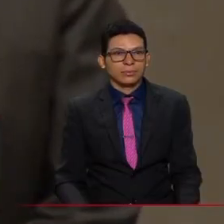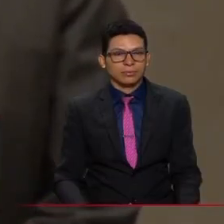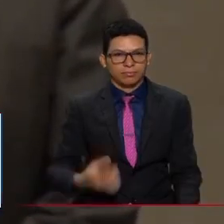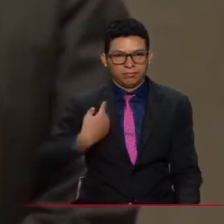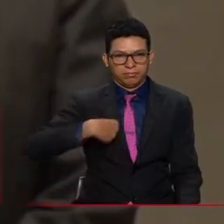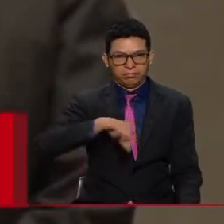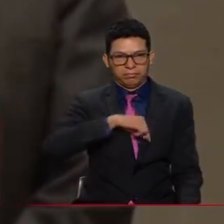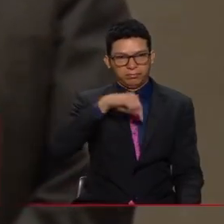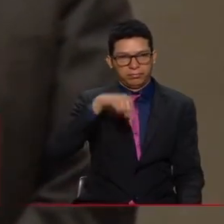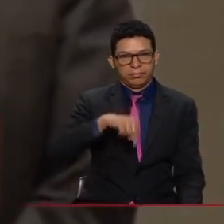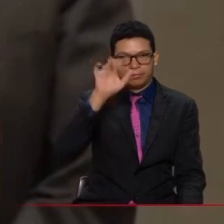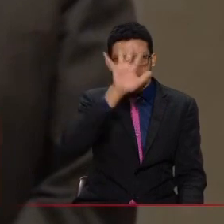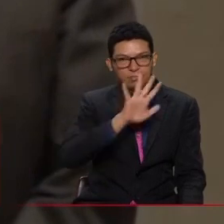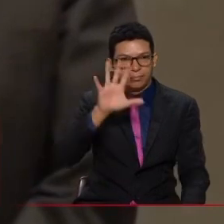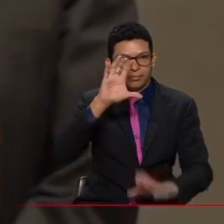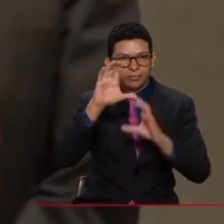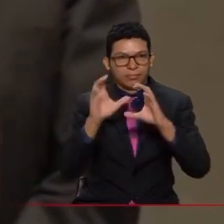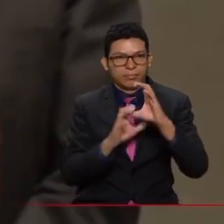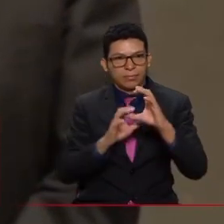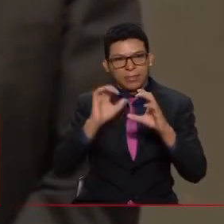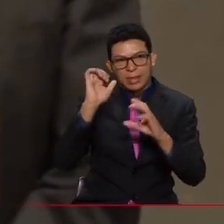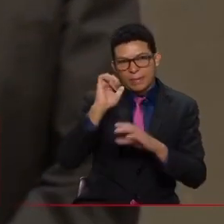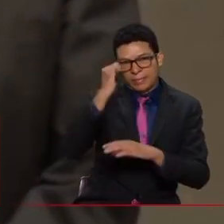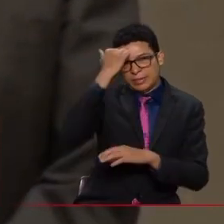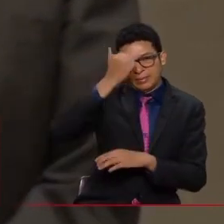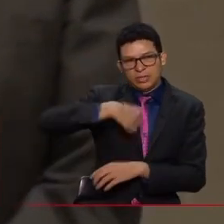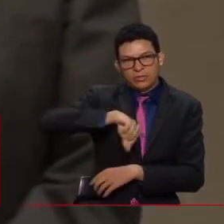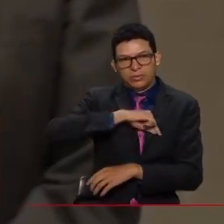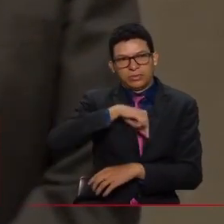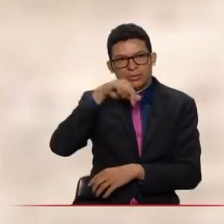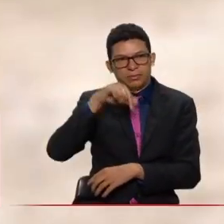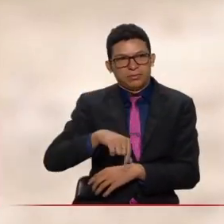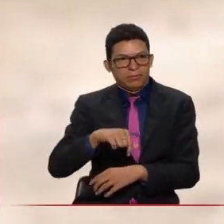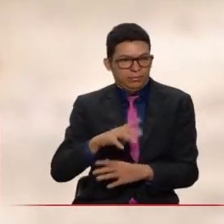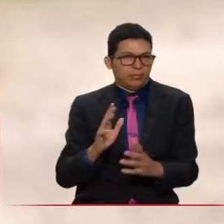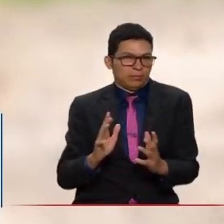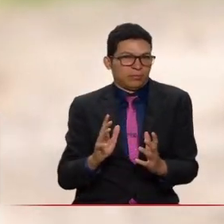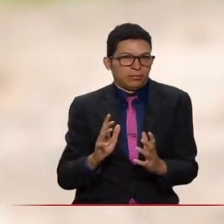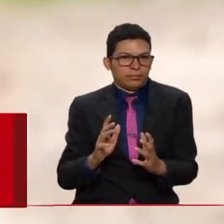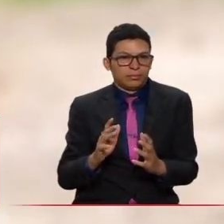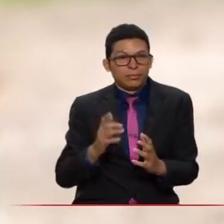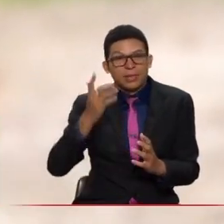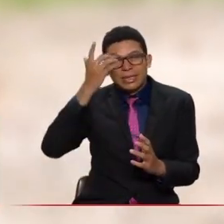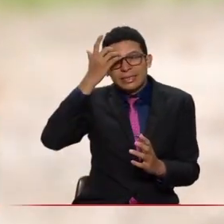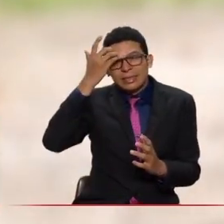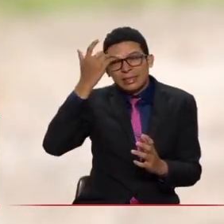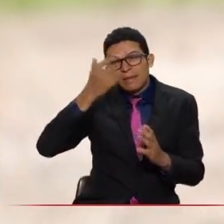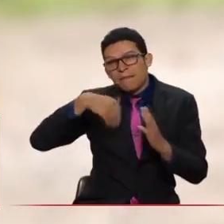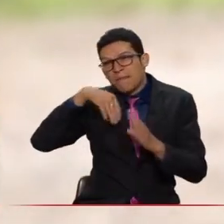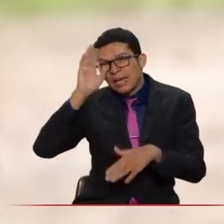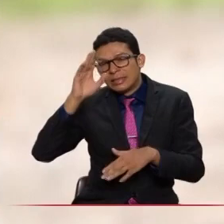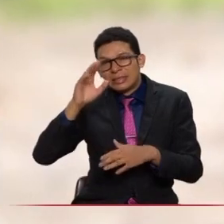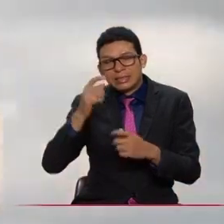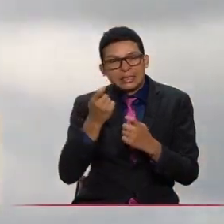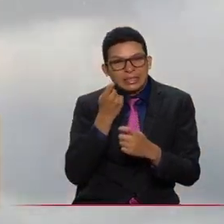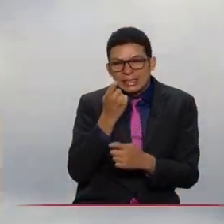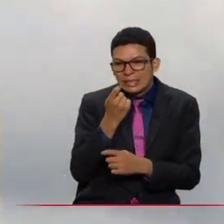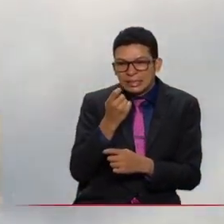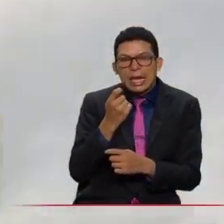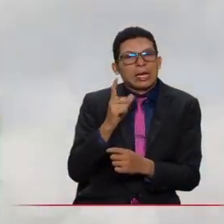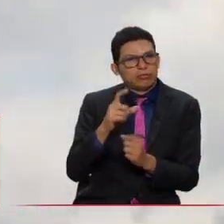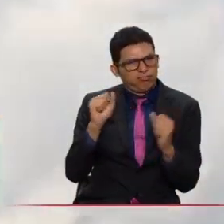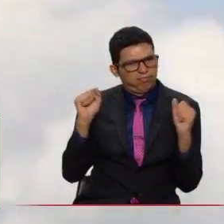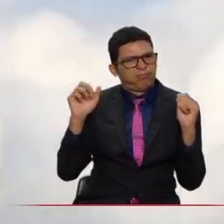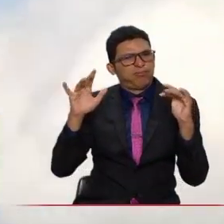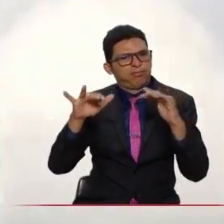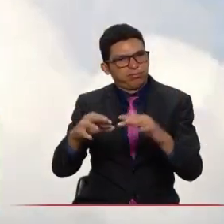Nuestro departamento del Cauca es una prioridad para nosotros. Siempre en las áreas más críticas es donde más desplegamos. En ningún